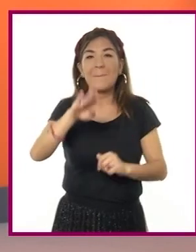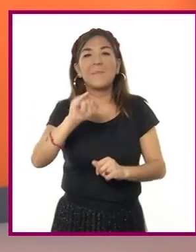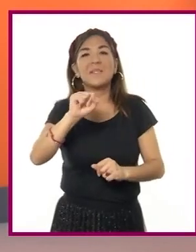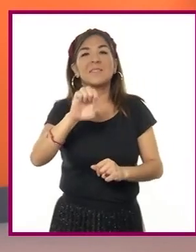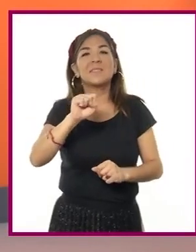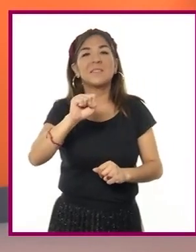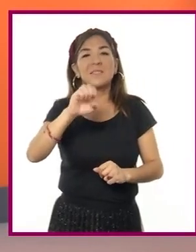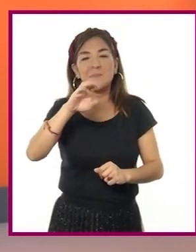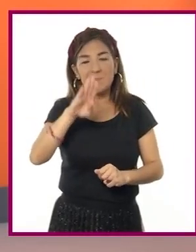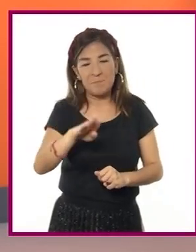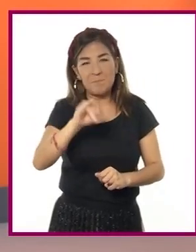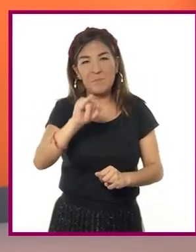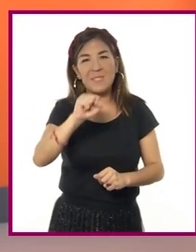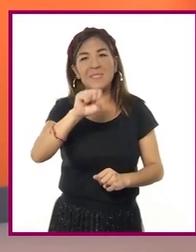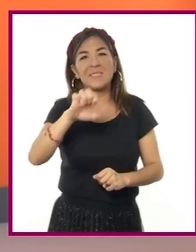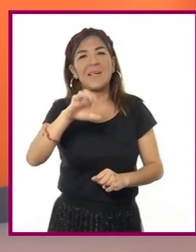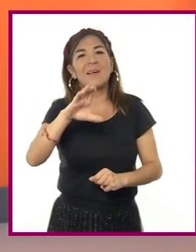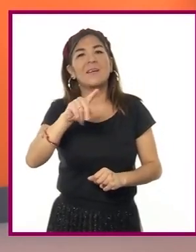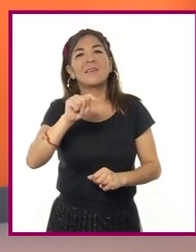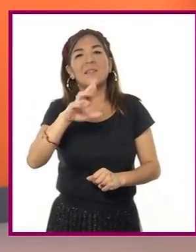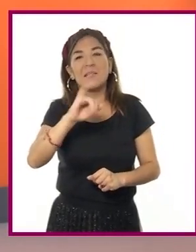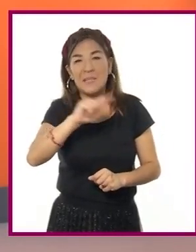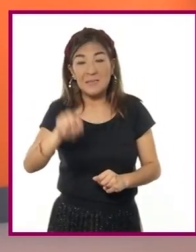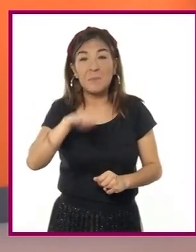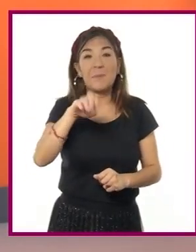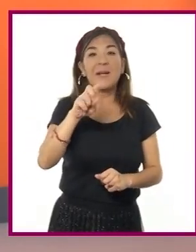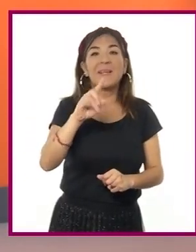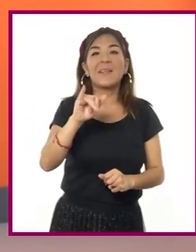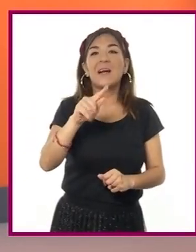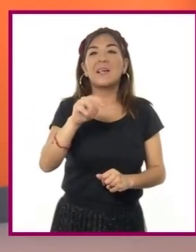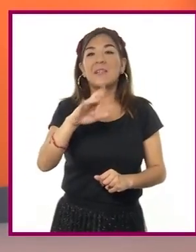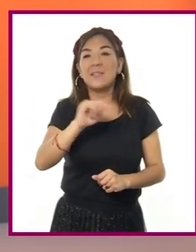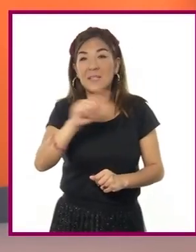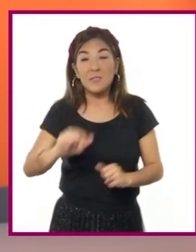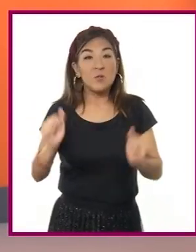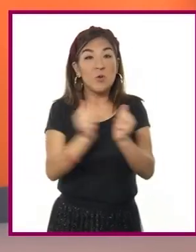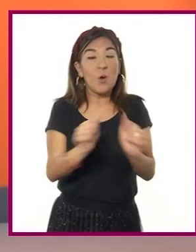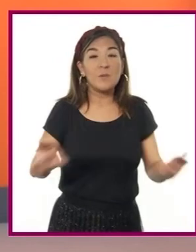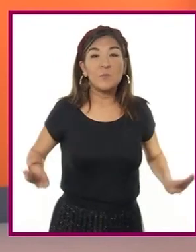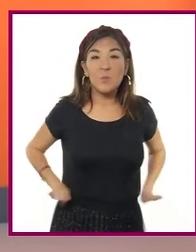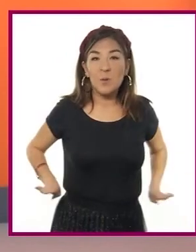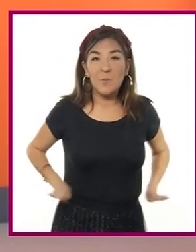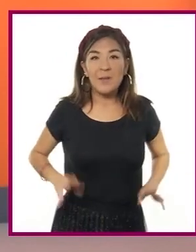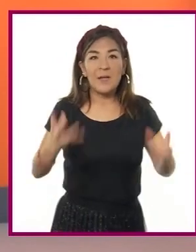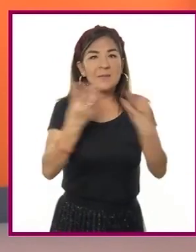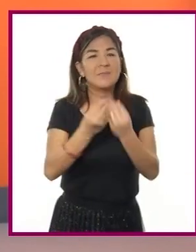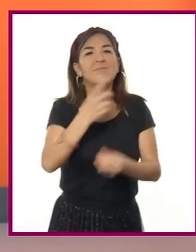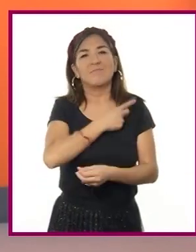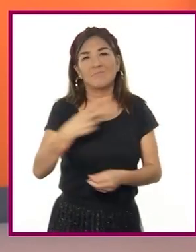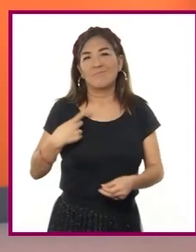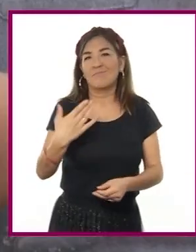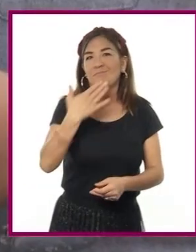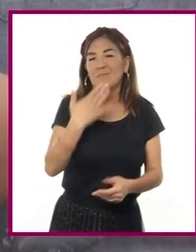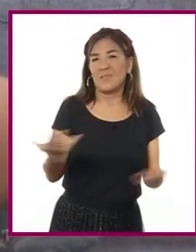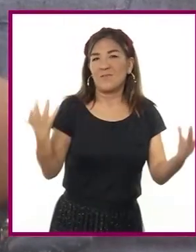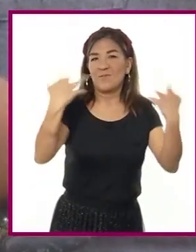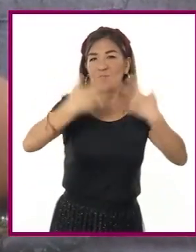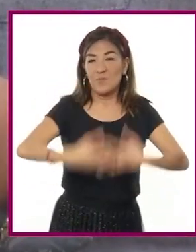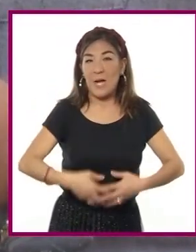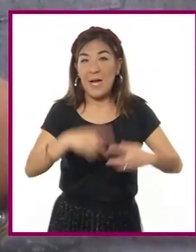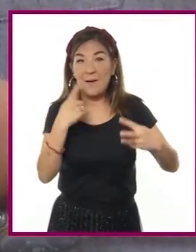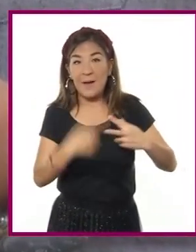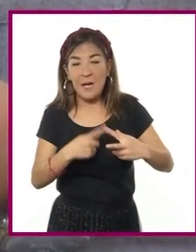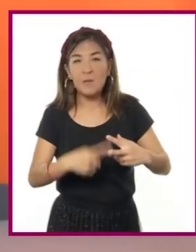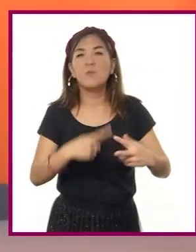y conocer bien todas sus propiedades les permite usarlas como herramientas en un sinfín de procedimientos, cálculos